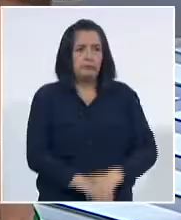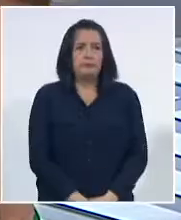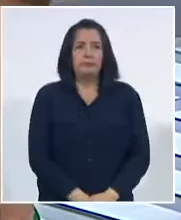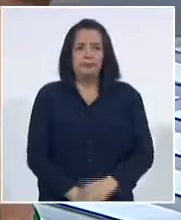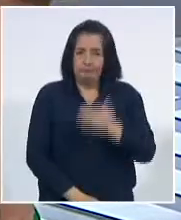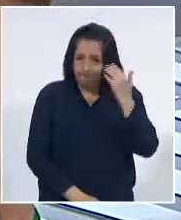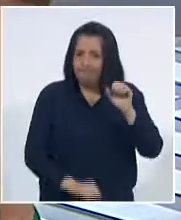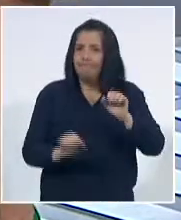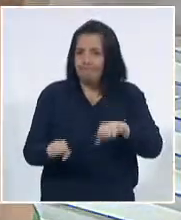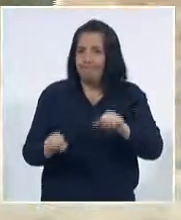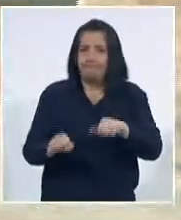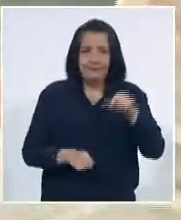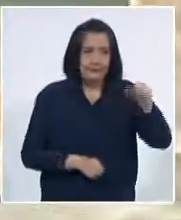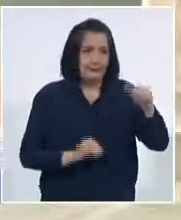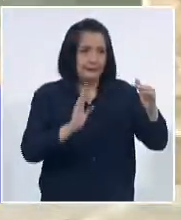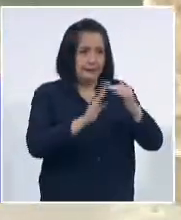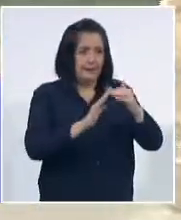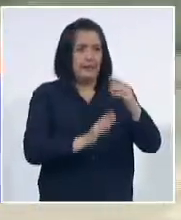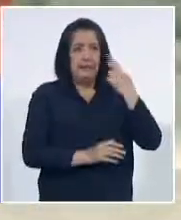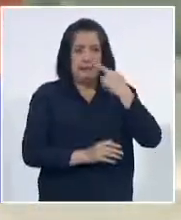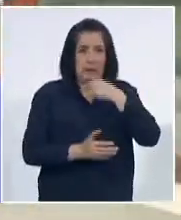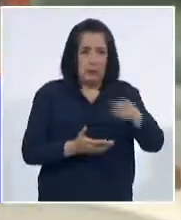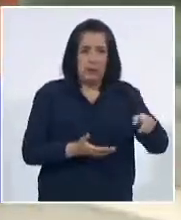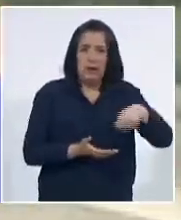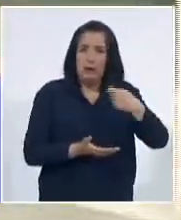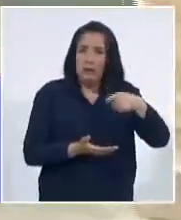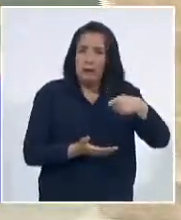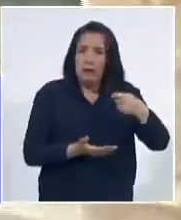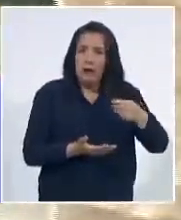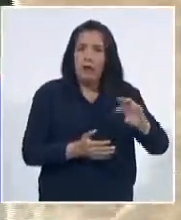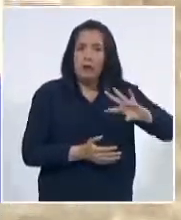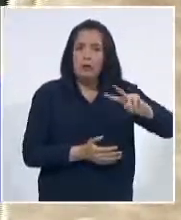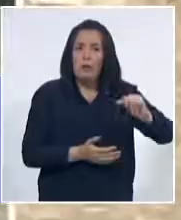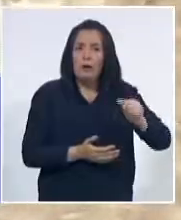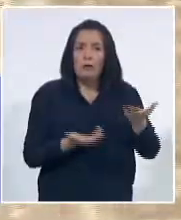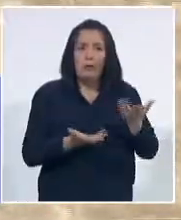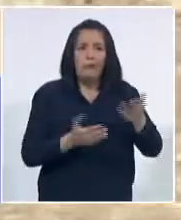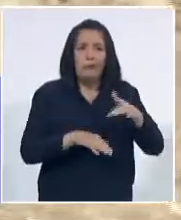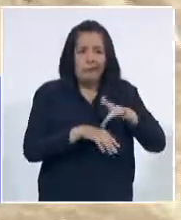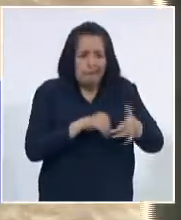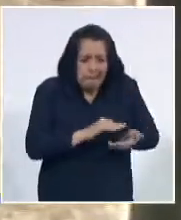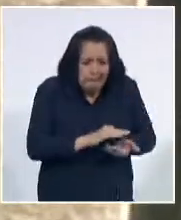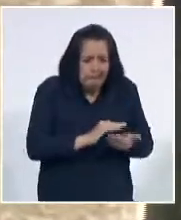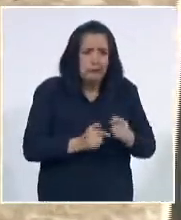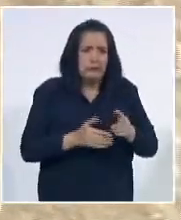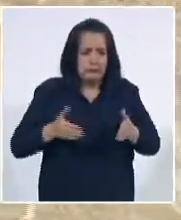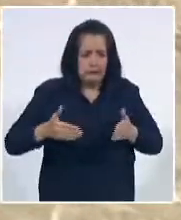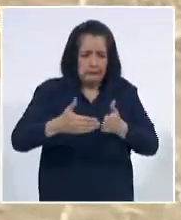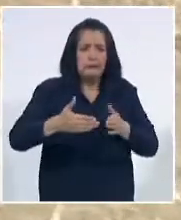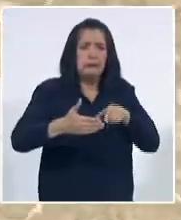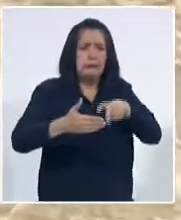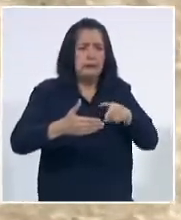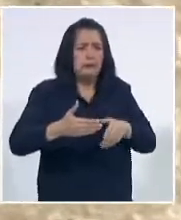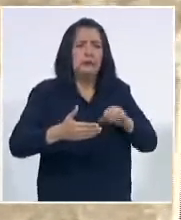Así es, Lorena Martín. Este local de comida ha sido asaltado durante la madrugada. Justo está ubicado entre dos avenidas principales